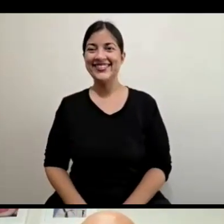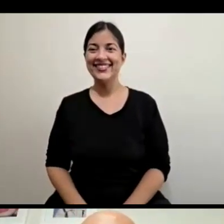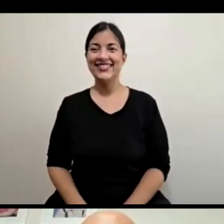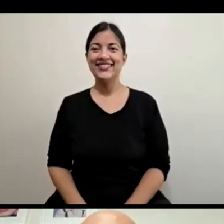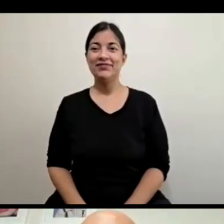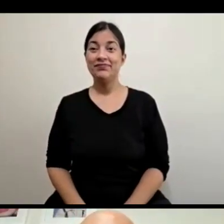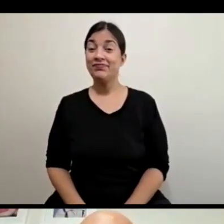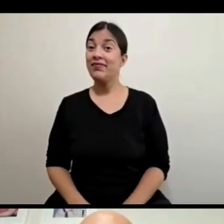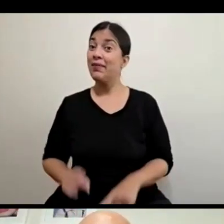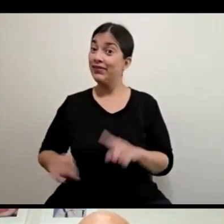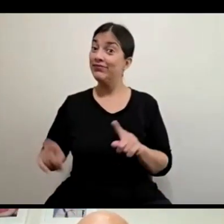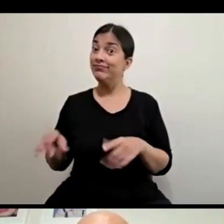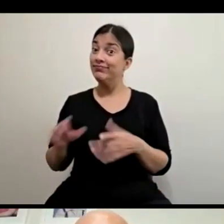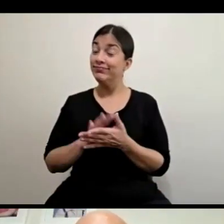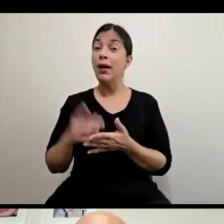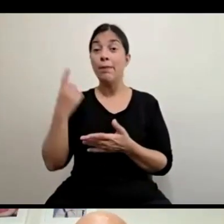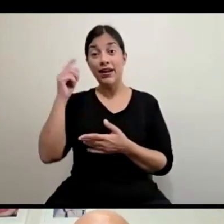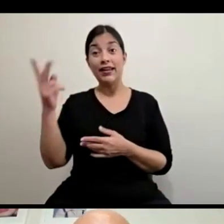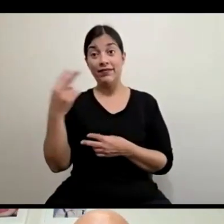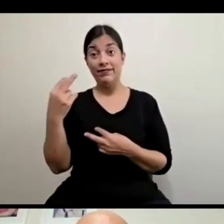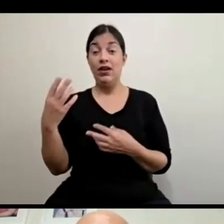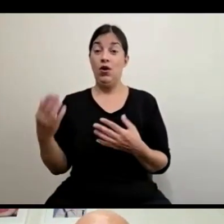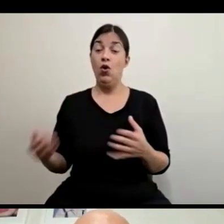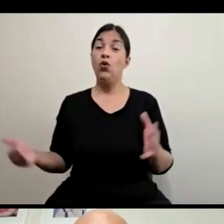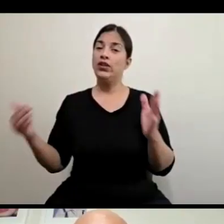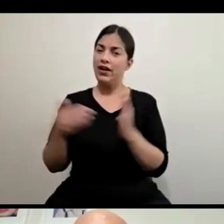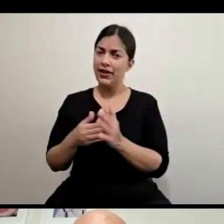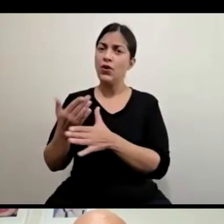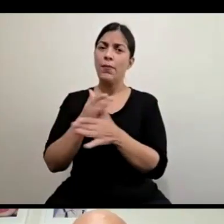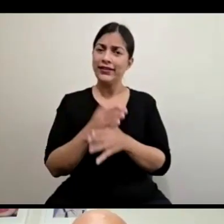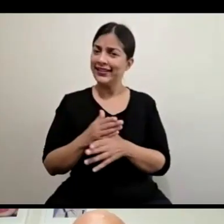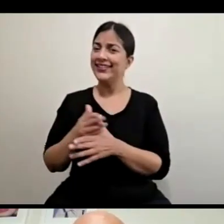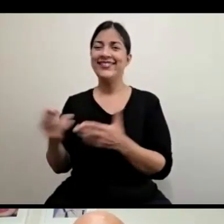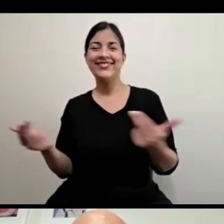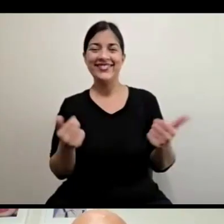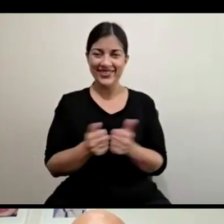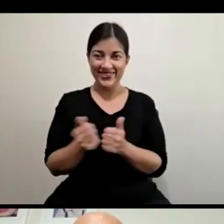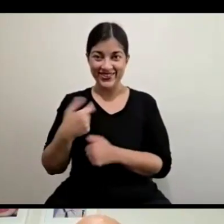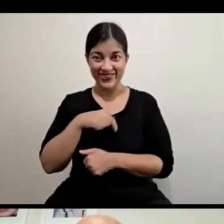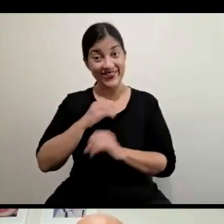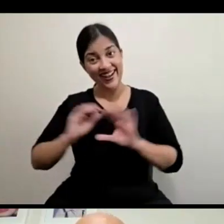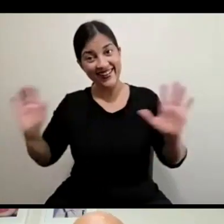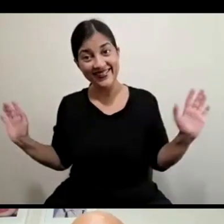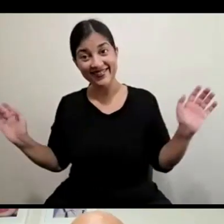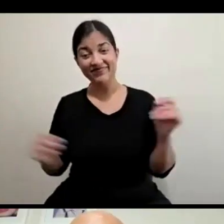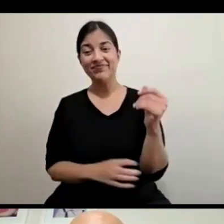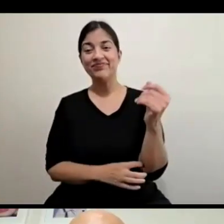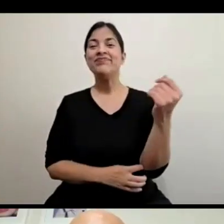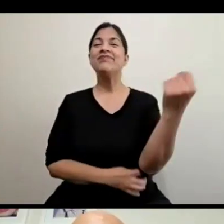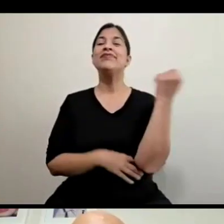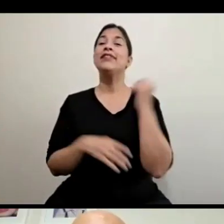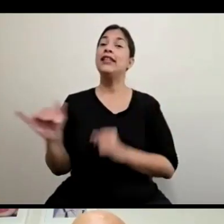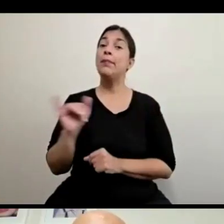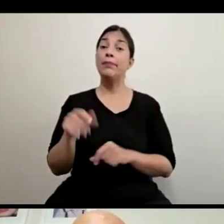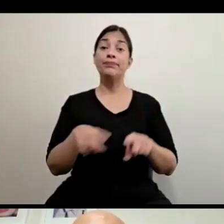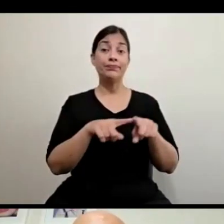Pero es bien chévere para que los pueda volver a ver, a compartir, para que los pueda a reírse con todos nosotros, por supuesto. Y también está la pestañita